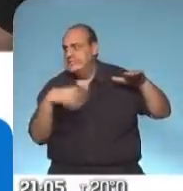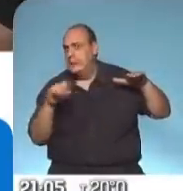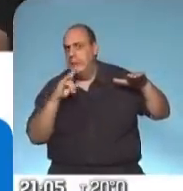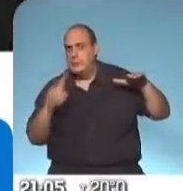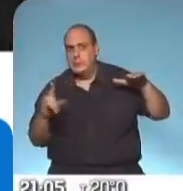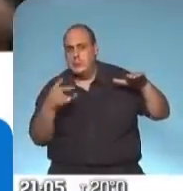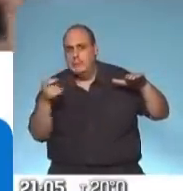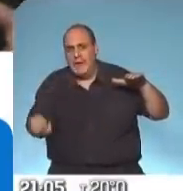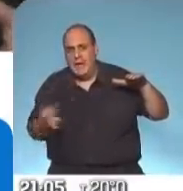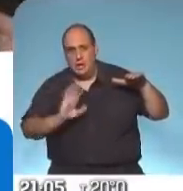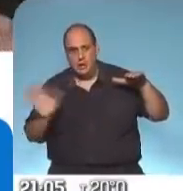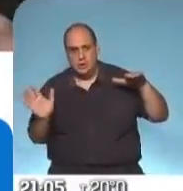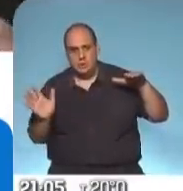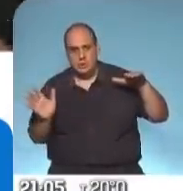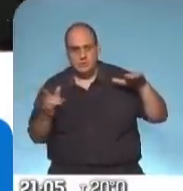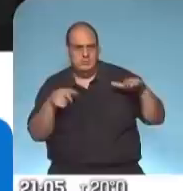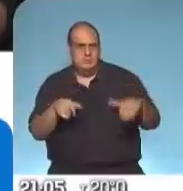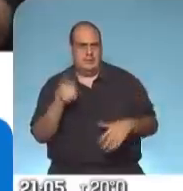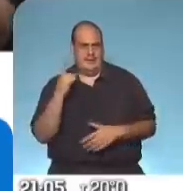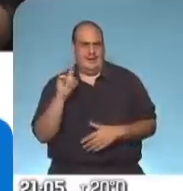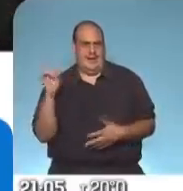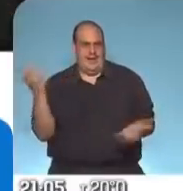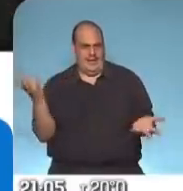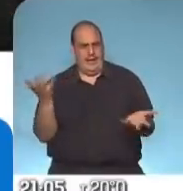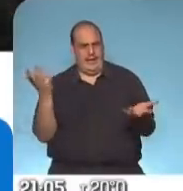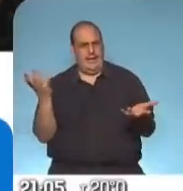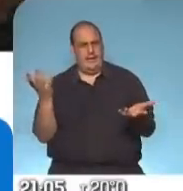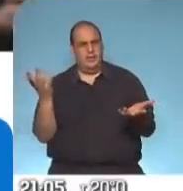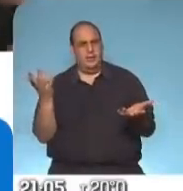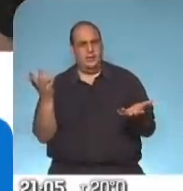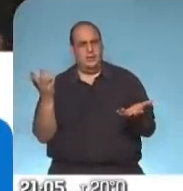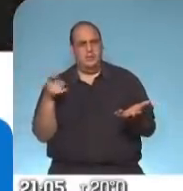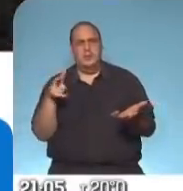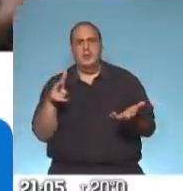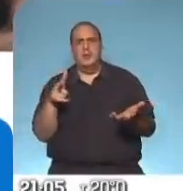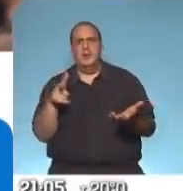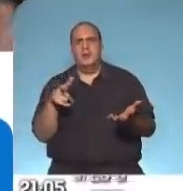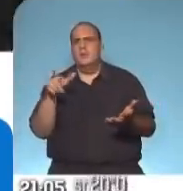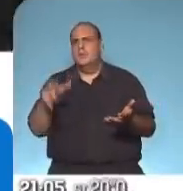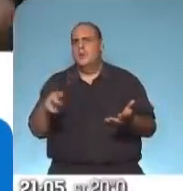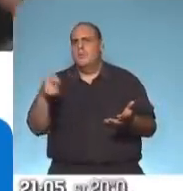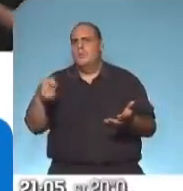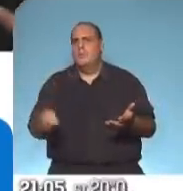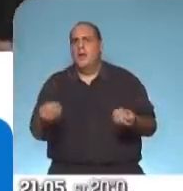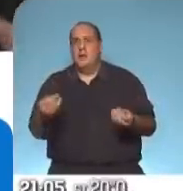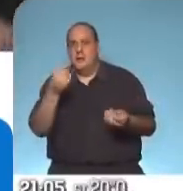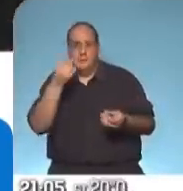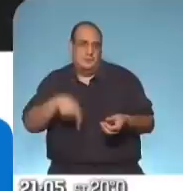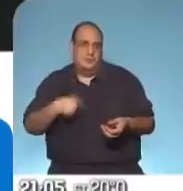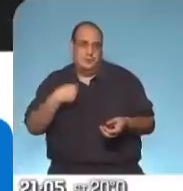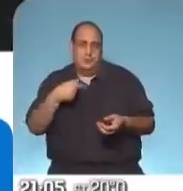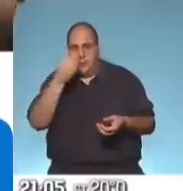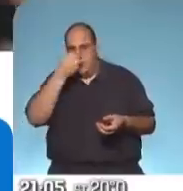esto es una cosa extrañísima, porque la única mercancía, digamos, lo único que se paga para que se lo lleven en general es la basura. Entonces,